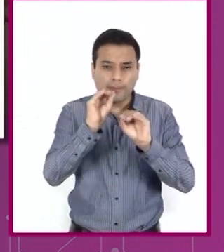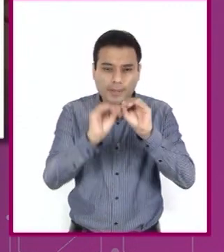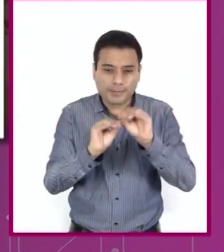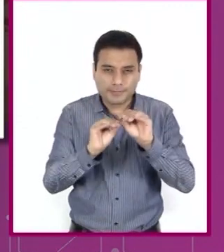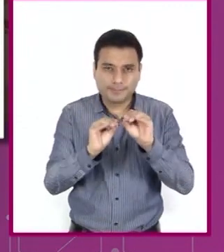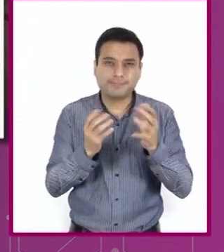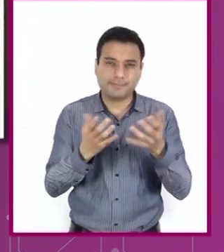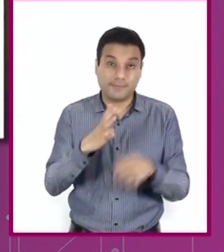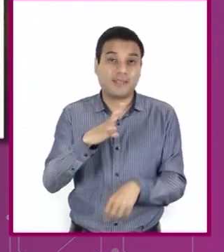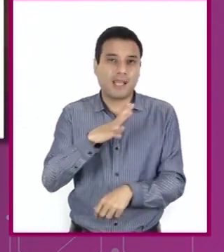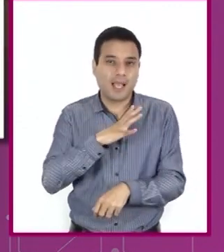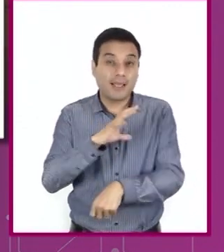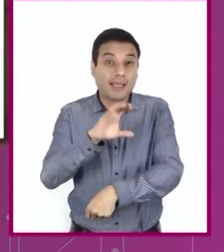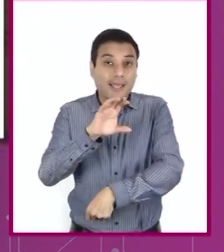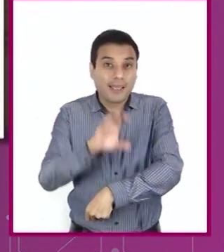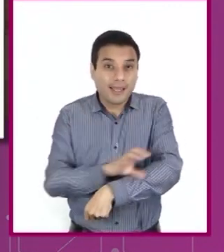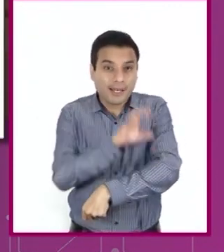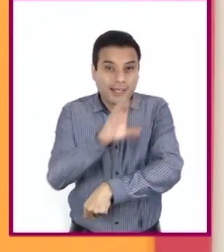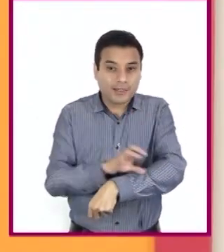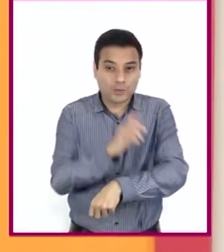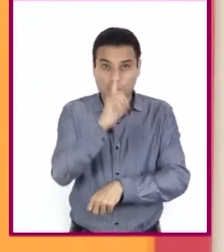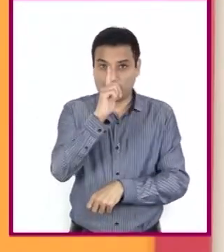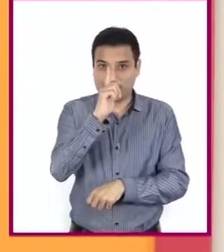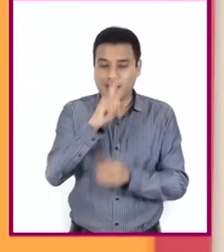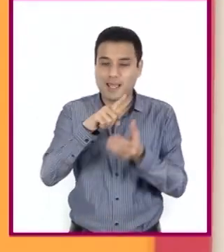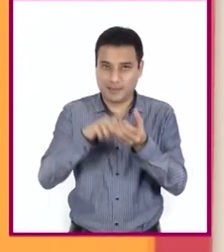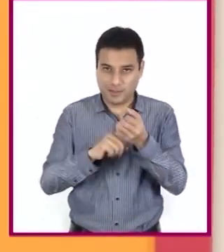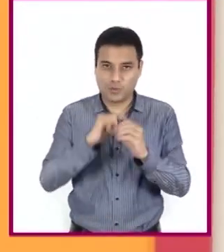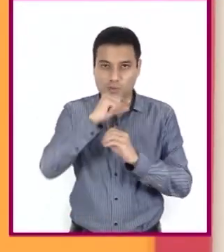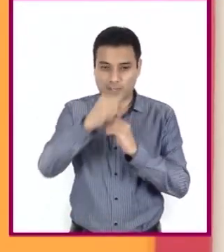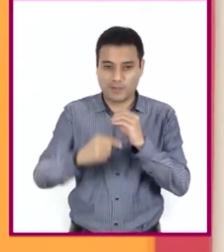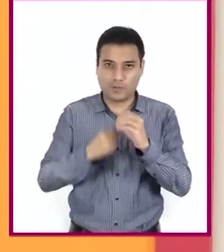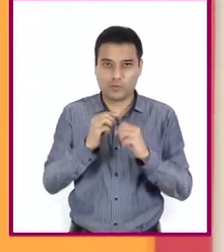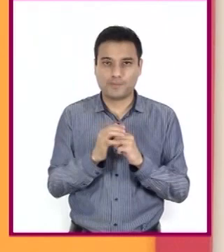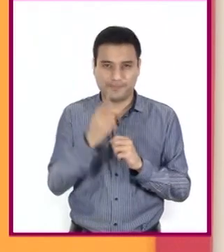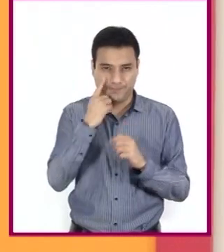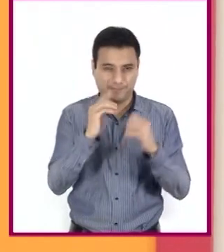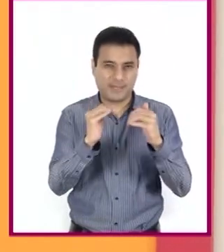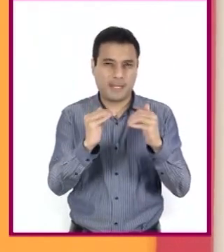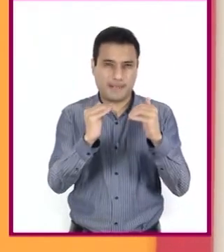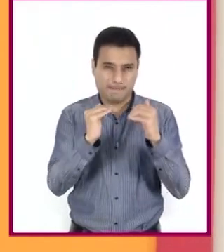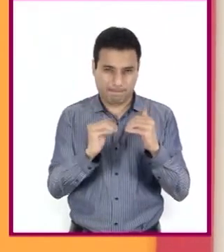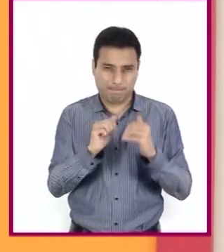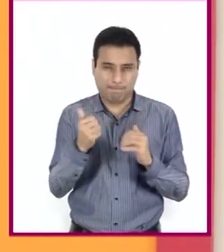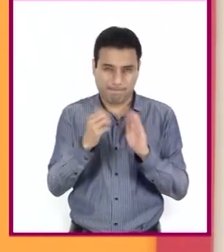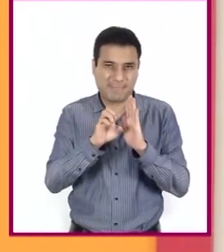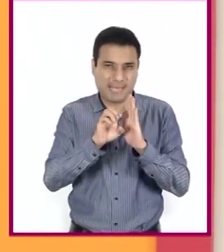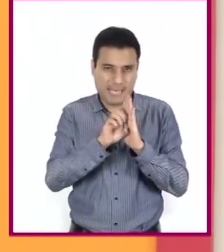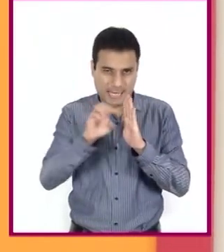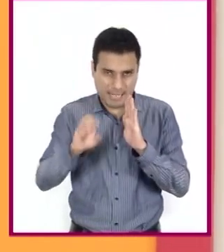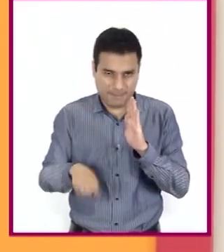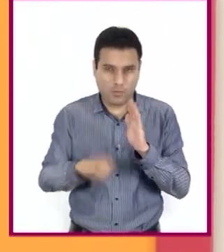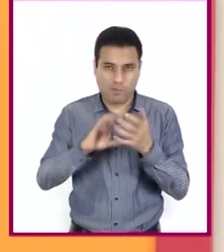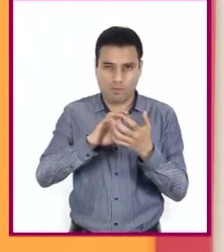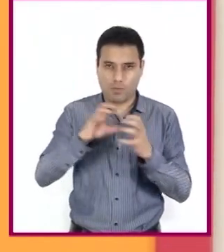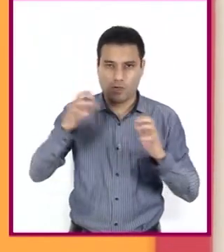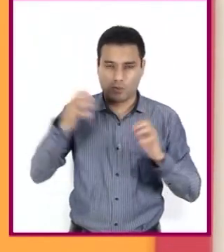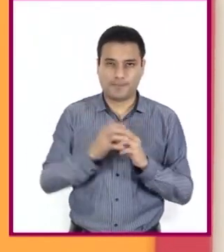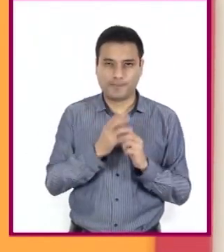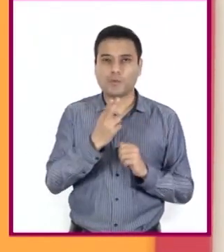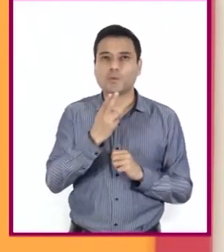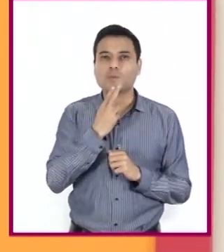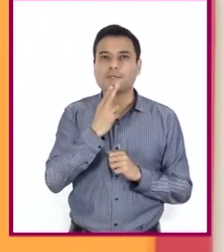atracción electrostática entre los átomos. Para nuestro siguiente ejemplo de un compuesto molecular, tomaremos el